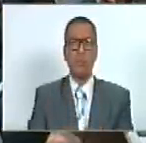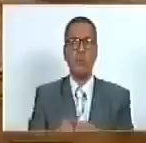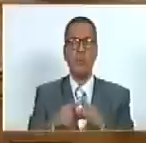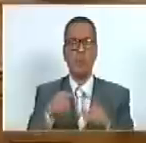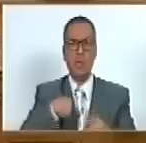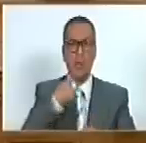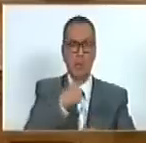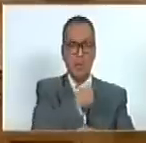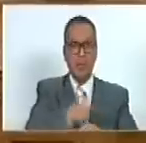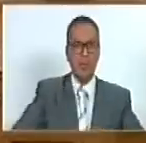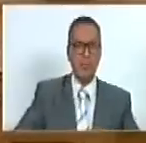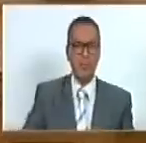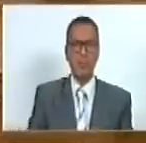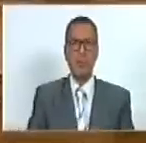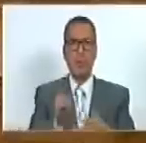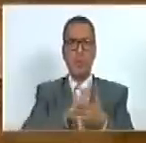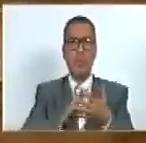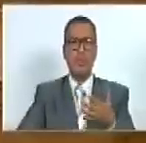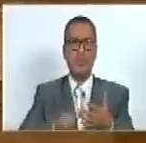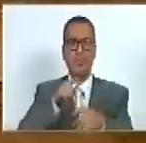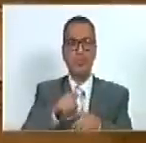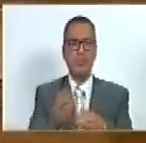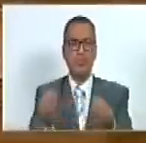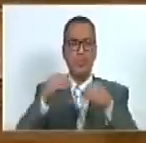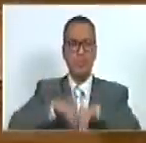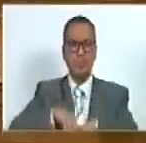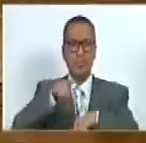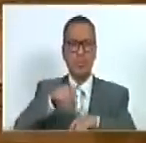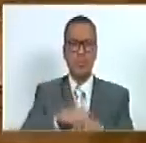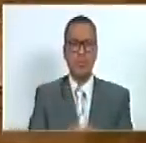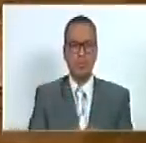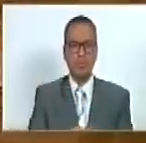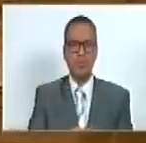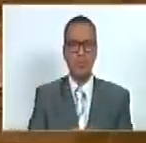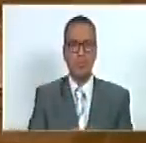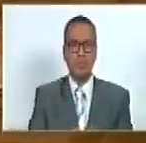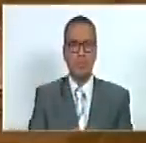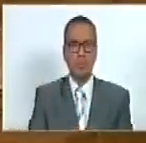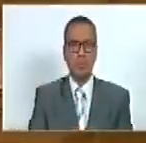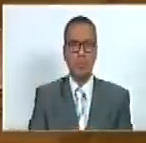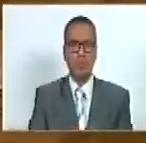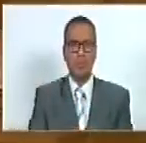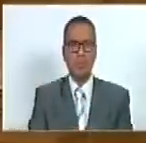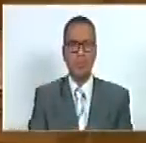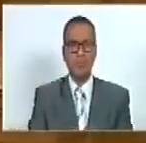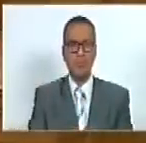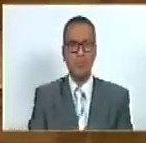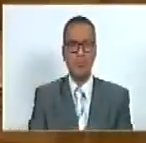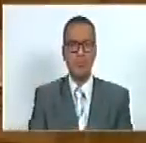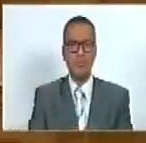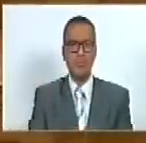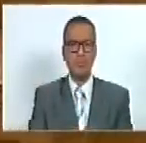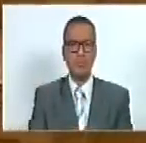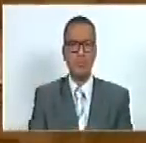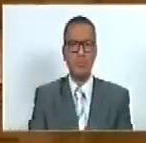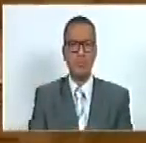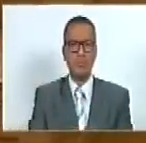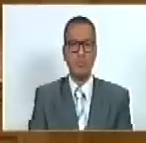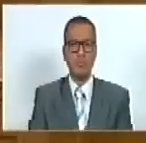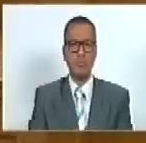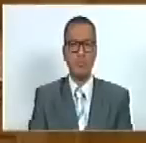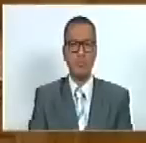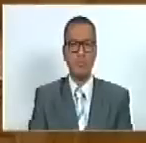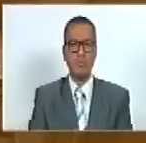presidente, para leer el acuerdo. Adelante. Pues, terminé en la raya, gracias.